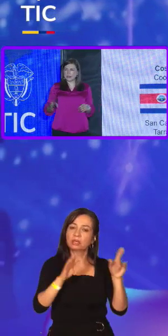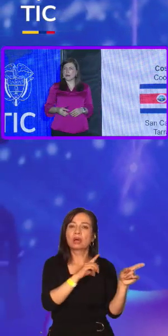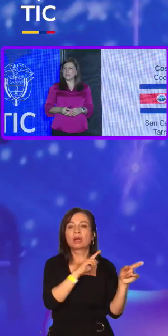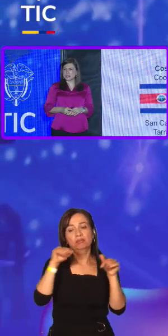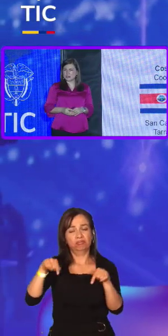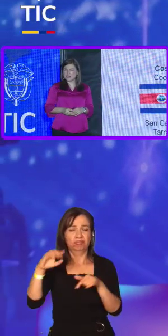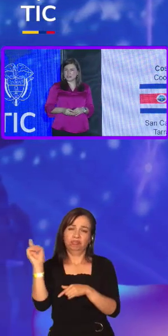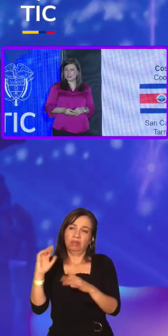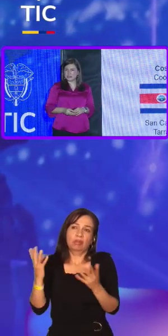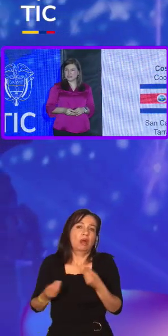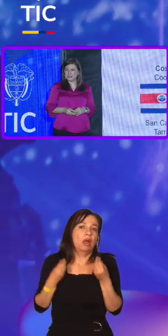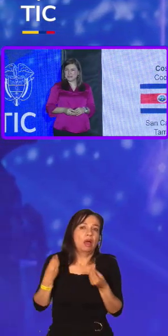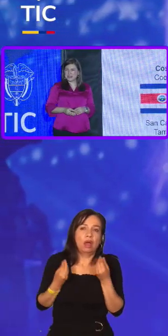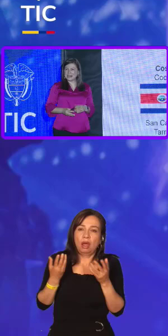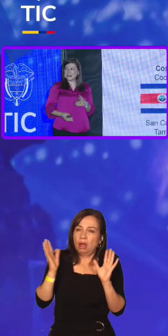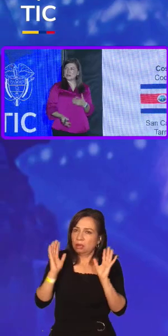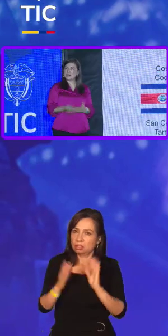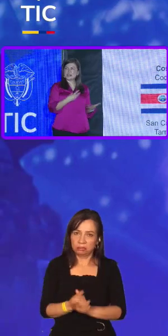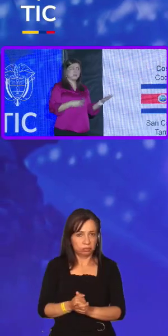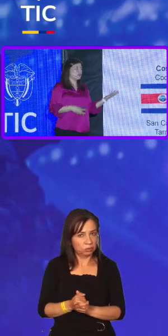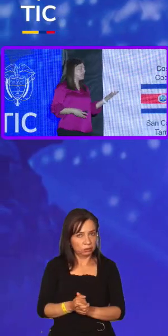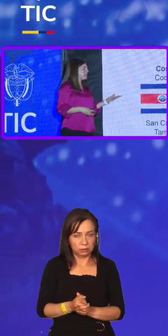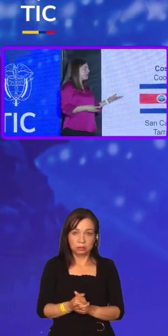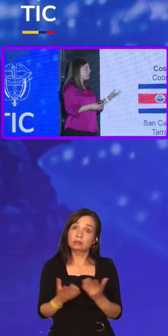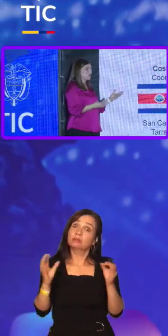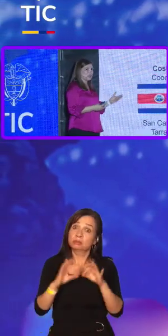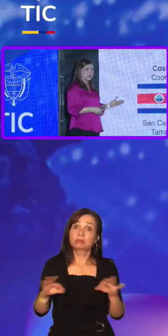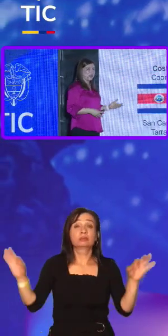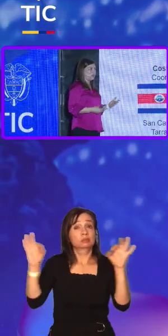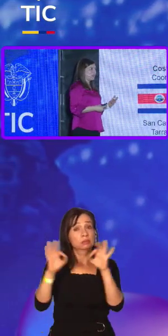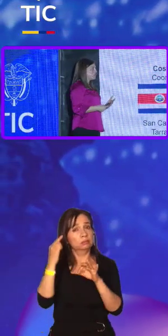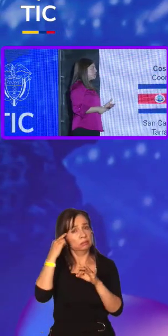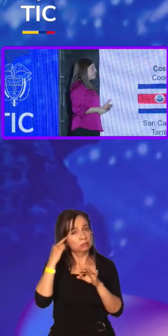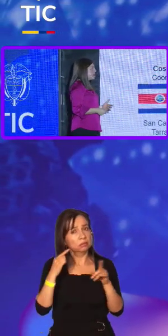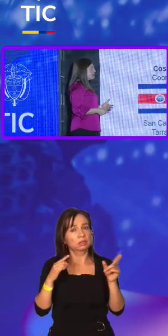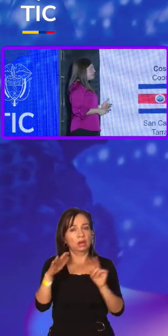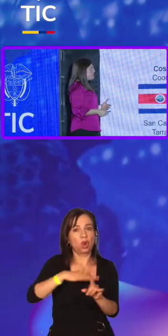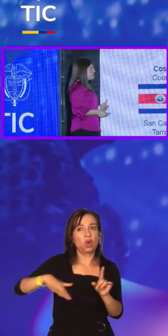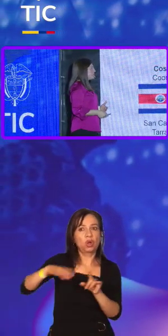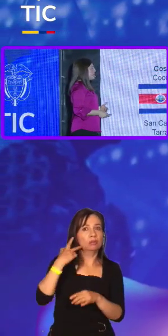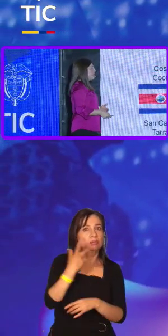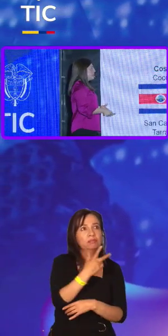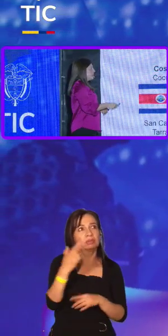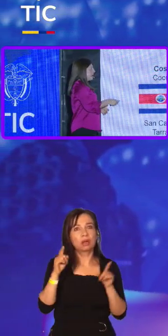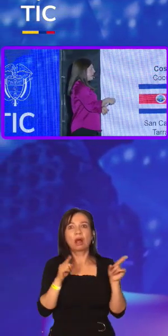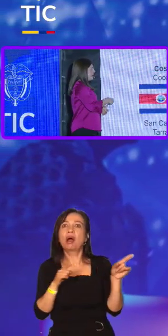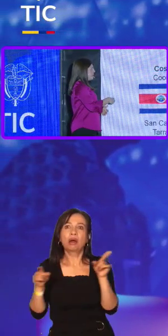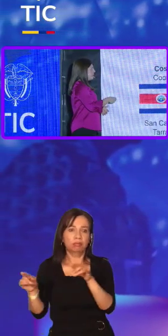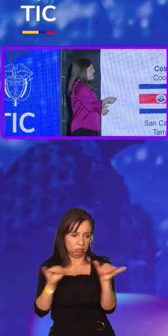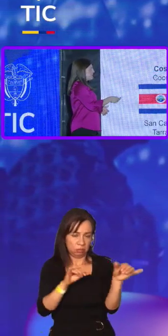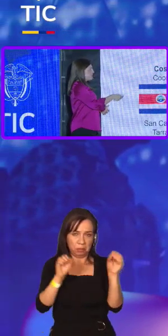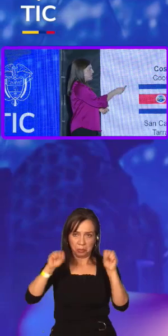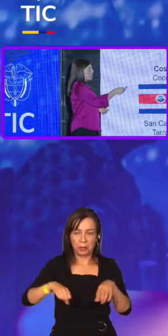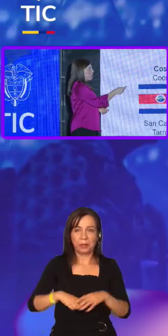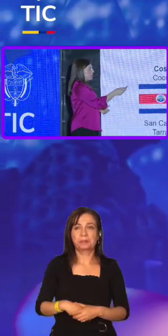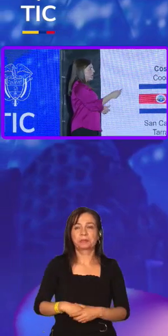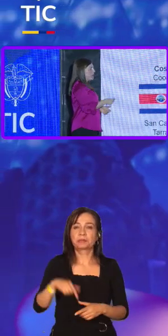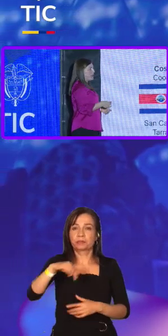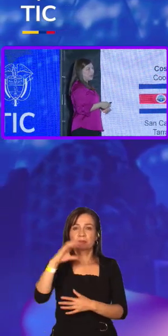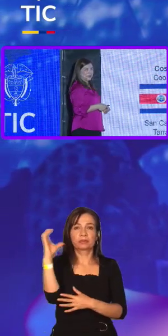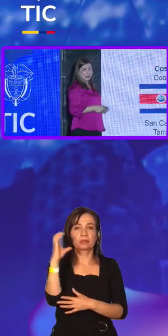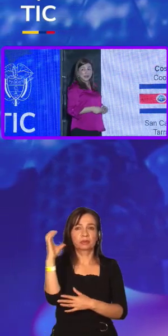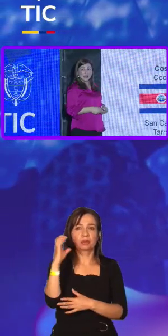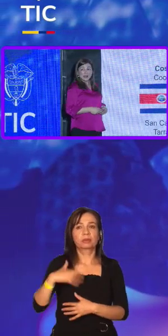tienen lo otro, pero aquí, ¿qué vamos a hacer nosotros? Entonces, por eso es importante tener otros que tengan contexto semejante a nosotros. Aquí